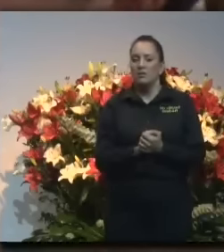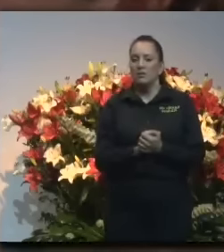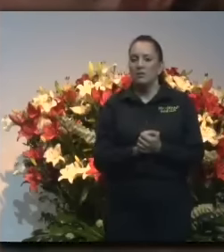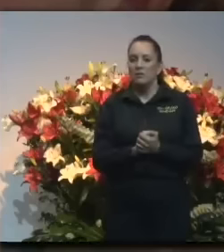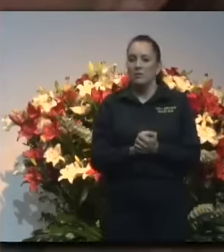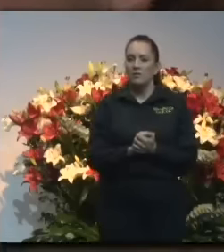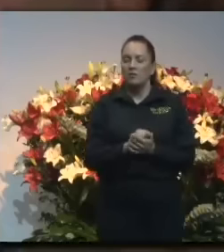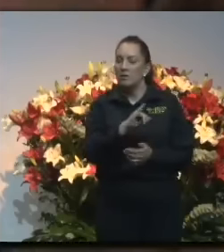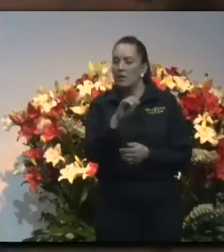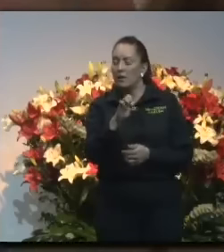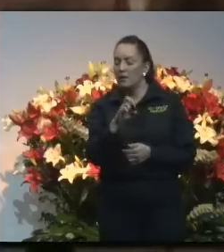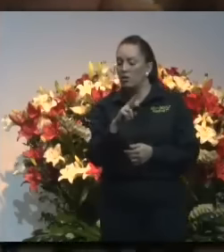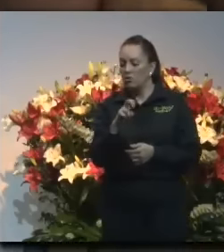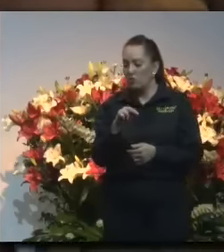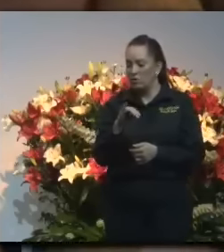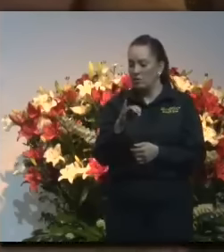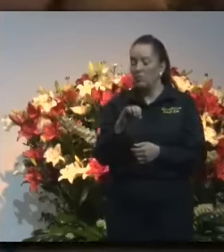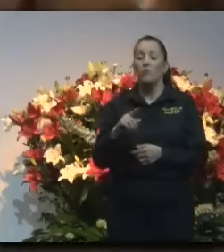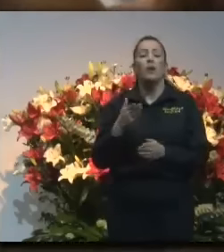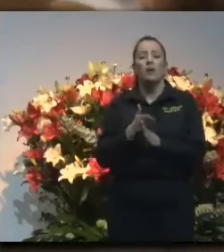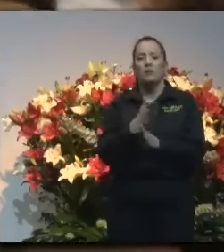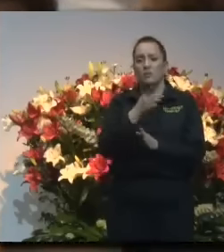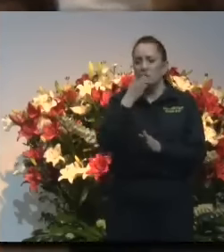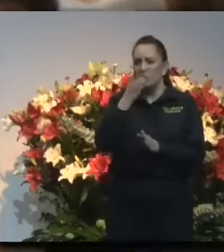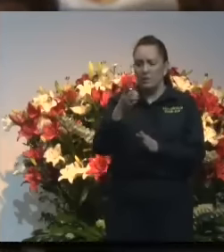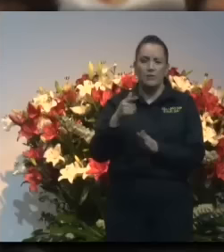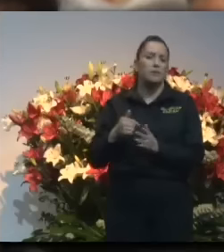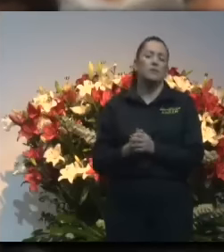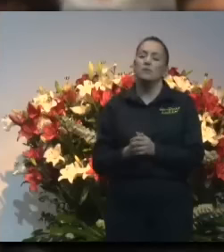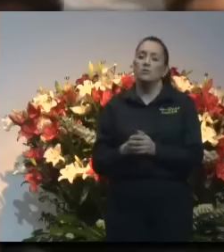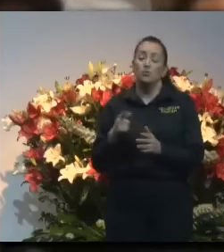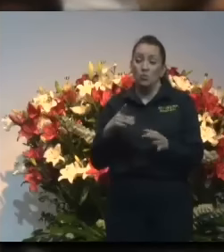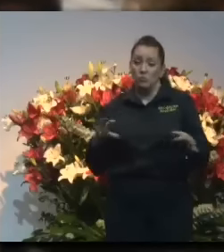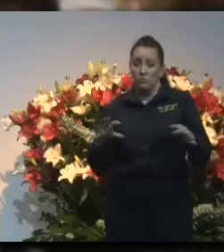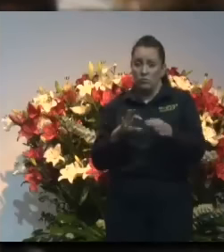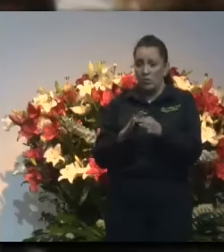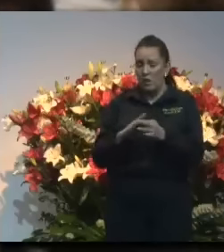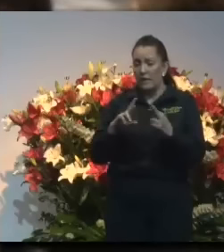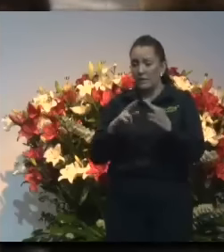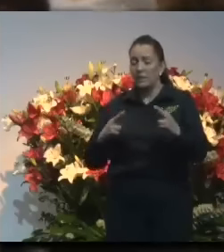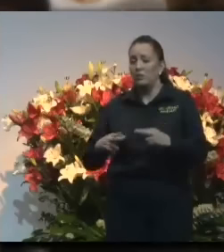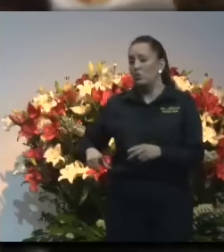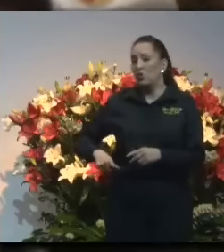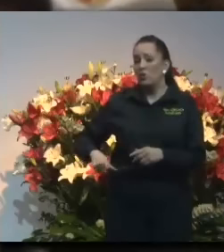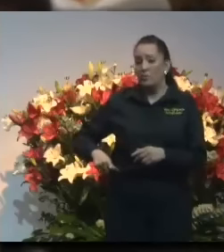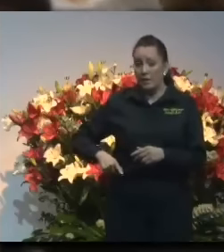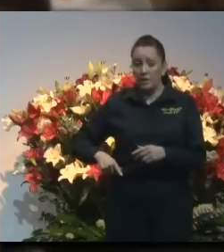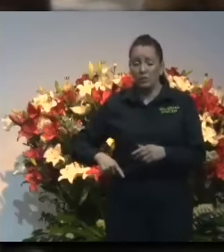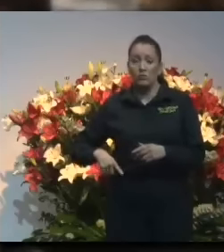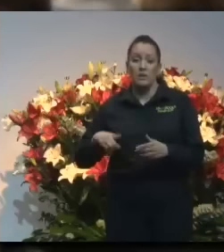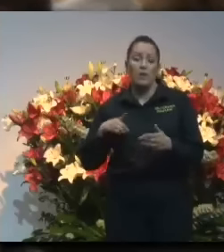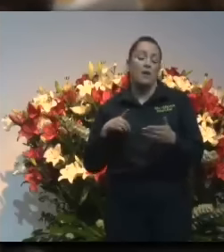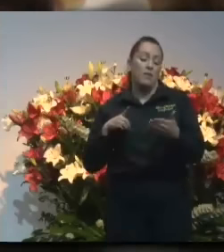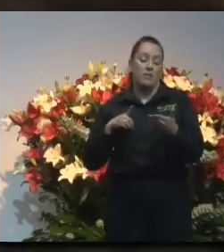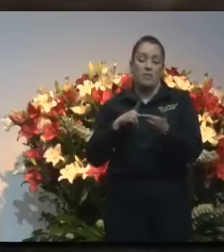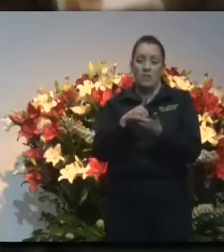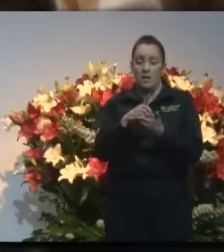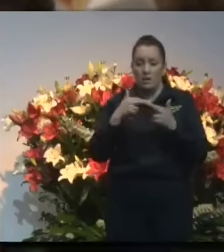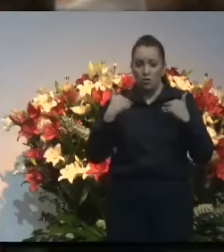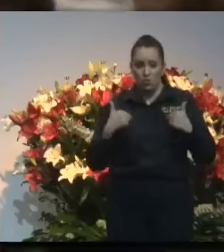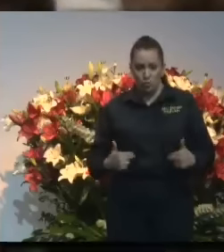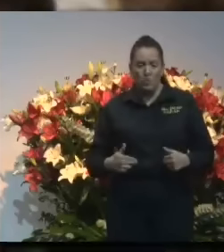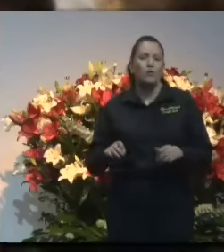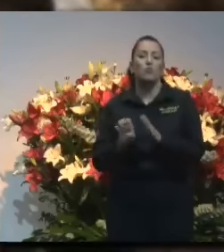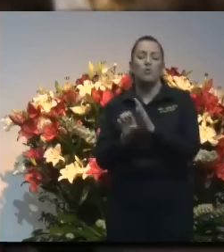futura administración suya no mantendría relaciones con gobiernos que han cometido violaciones a los derechos humanos, como los gobiernos de Venezuela y